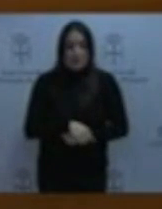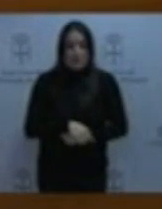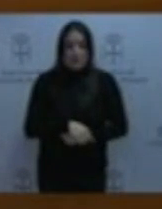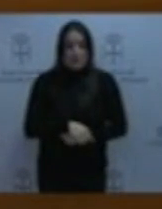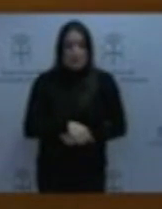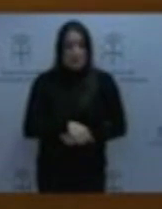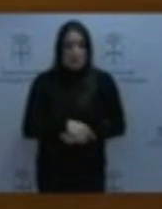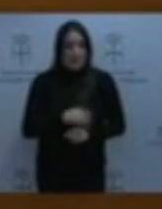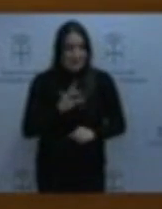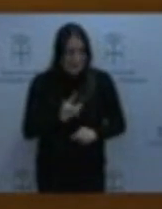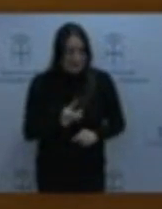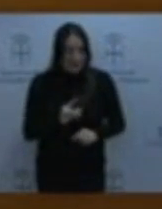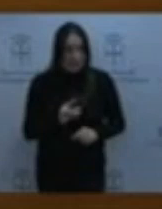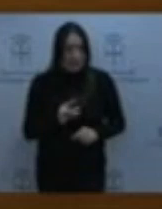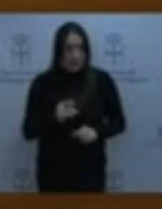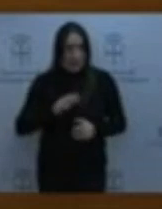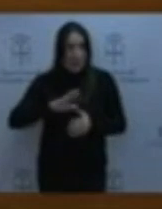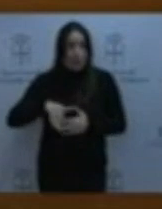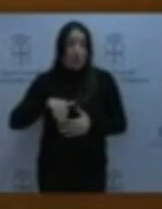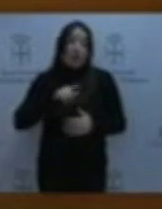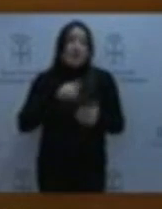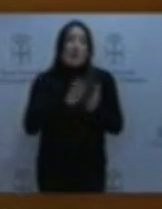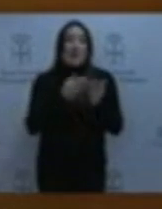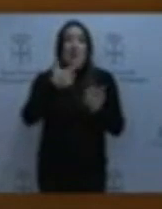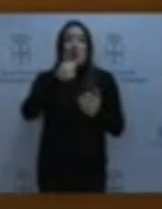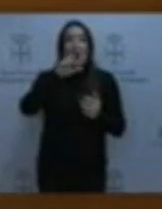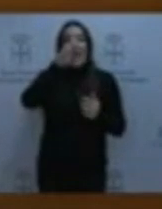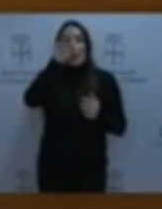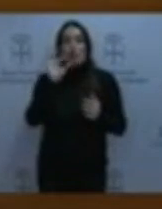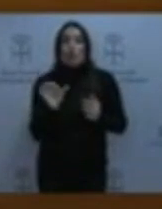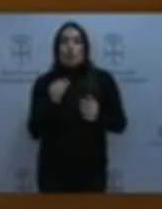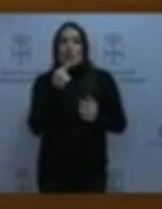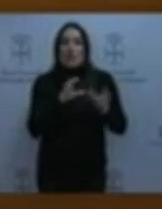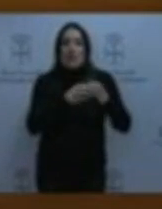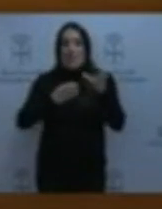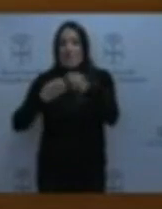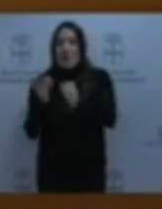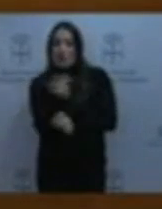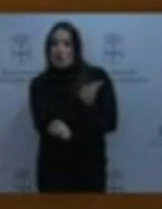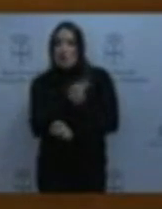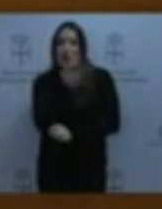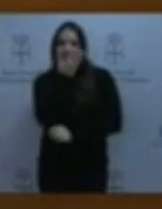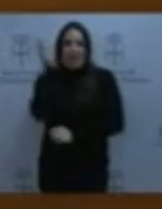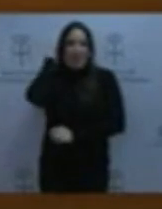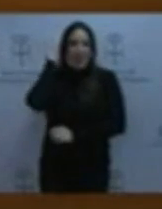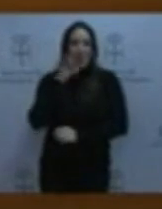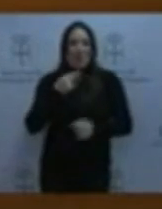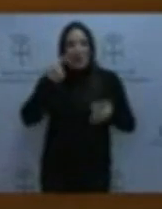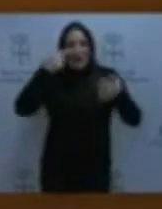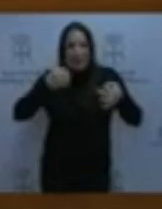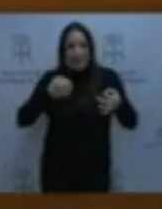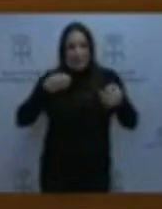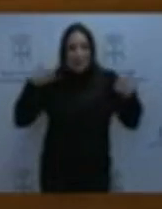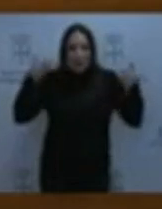Sí, los últimos episodios de Galdós hablaban de bandos igualmente cínicos, ¿no?, que no se preocupaban por el progreso del país, sino